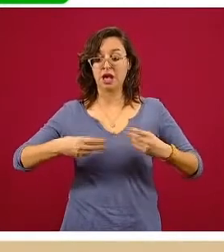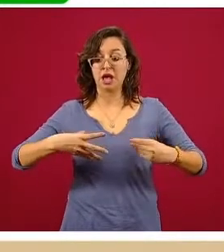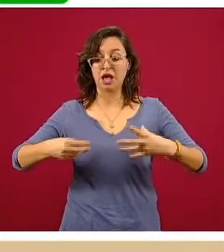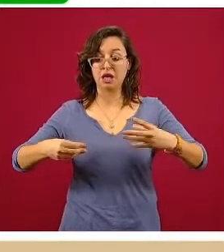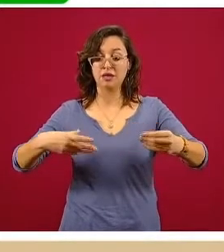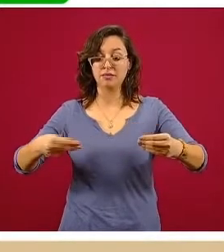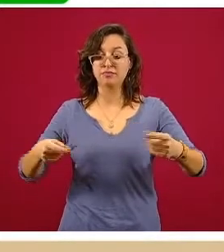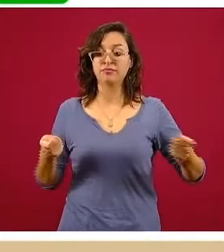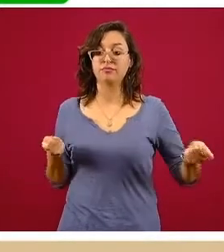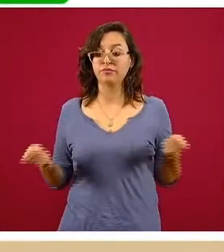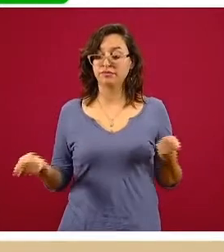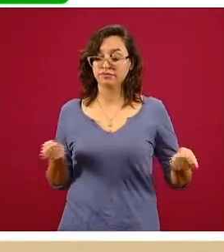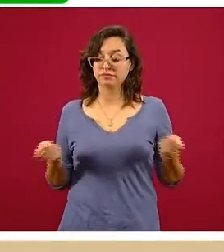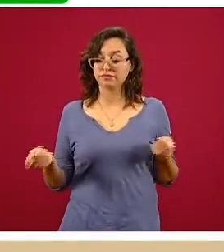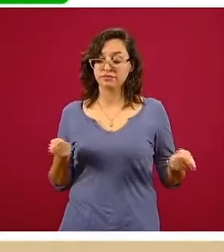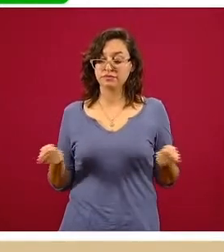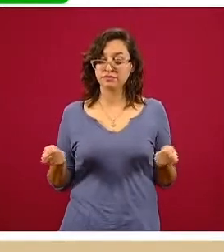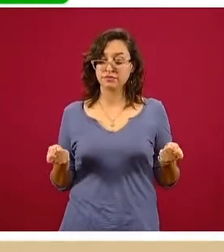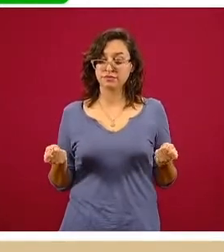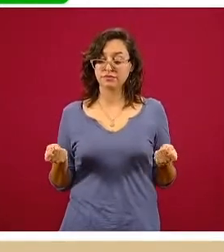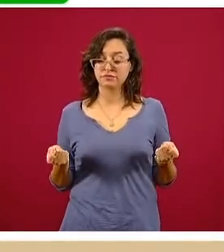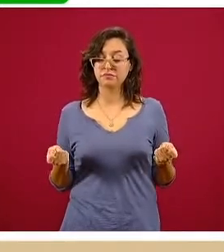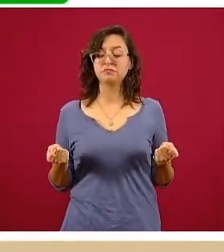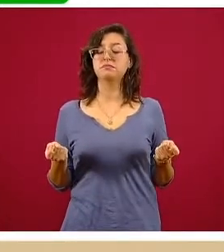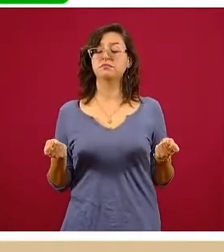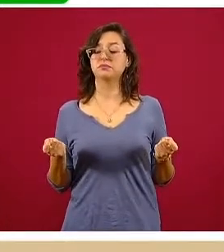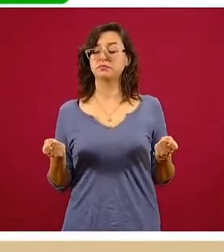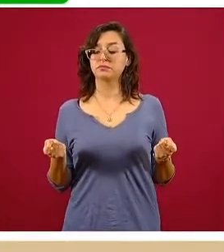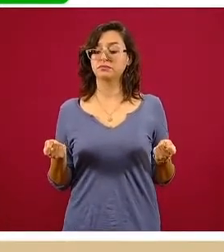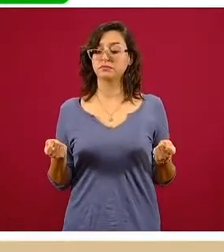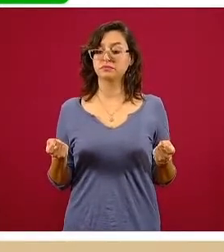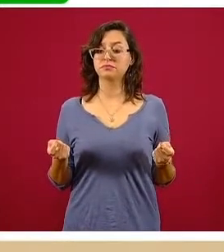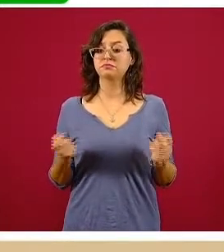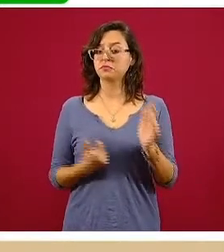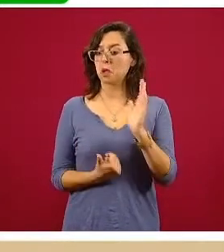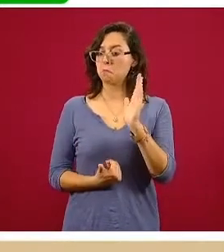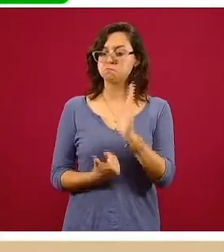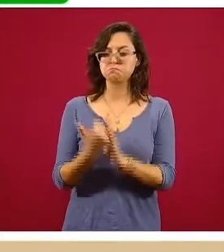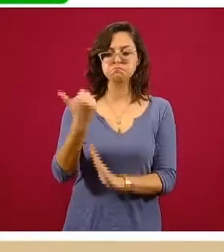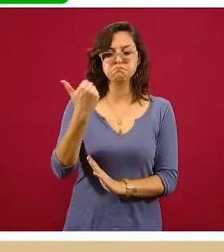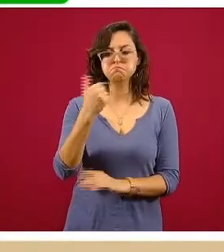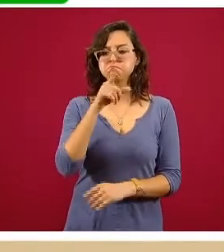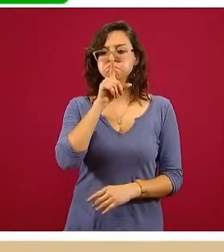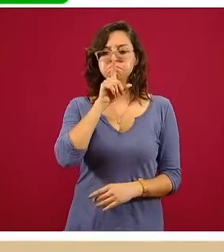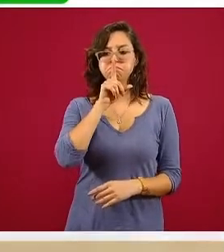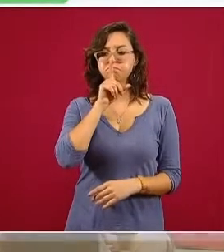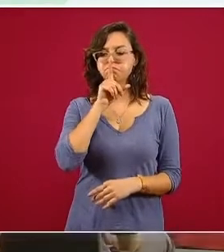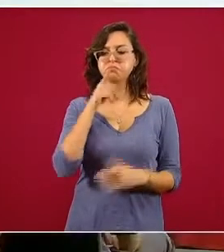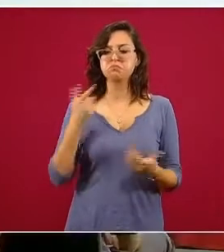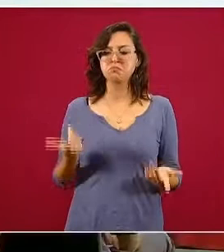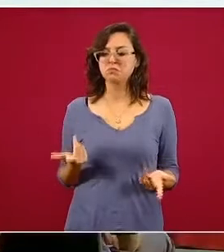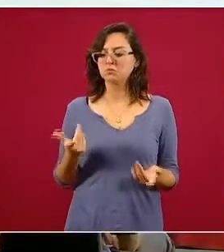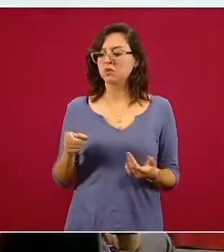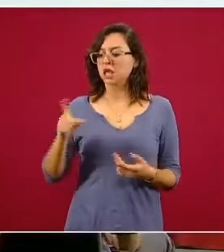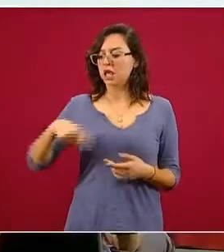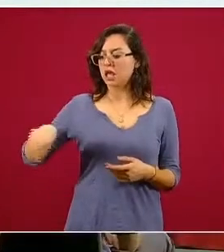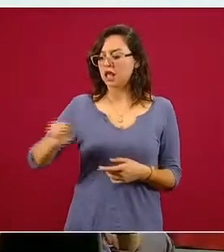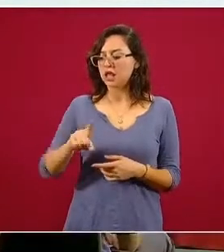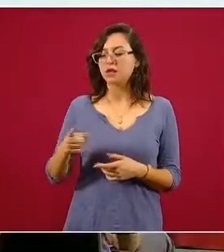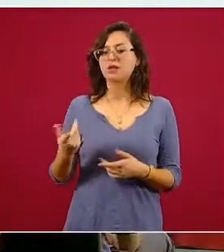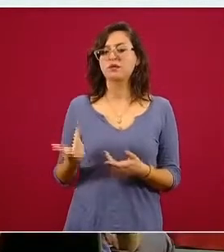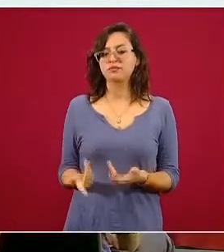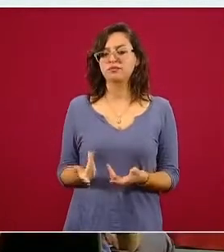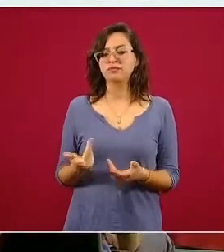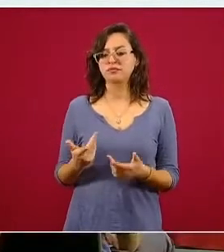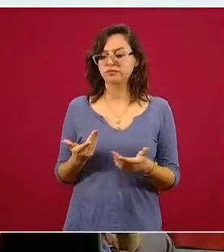la estabilidad de la epidemia, en el sentido de que no está incrementándose, porque los casos activos o más recientes se